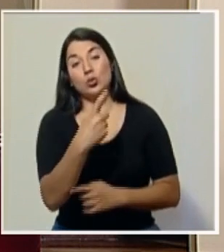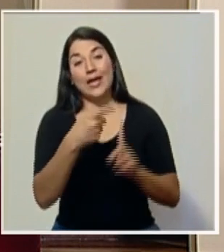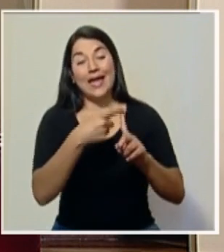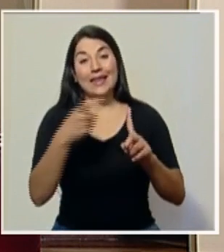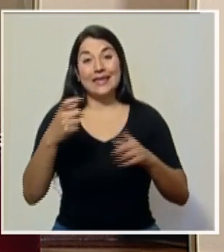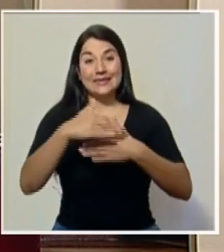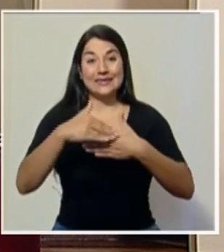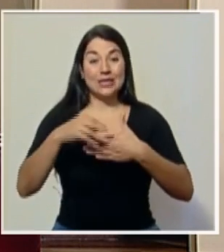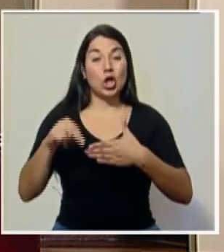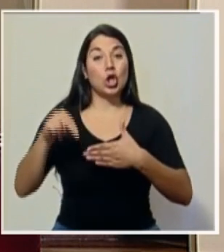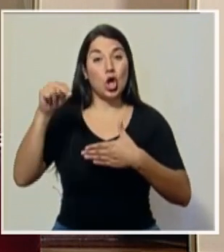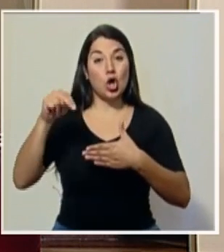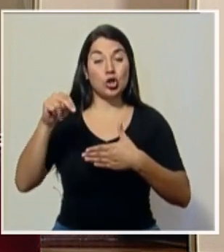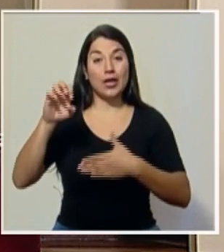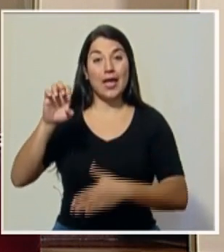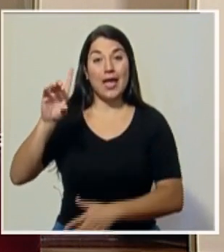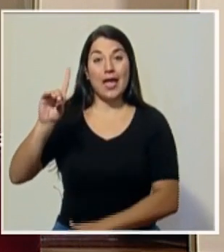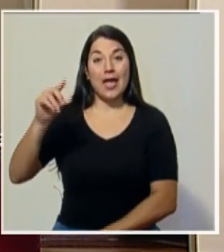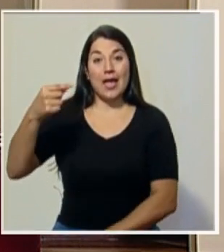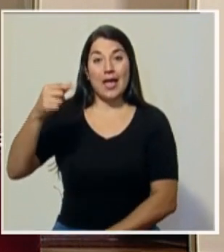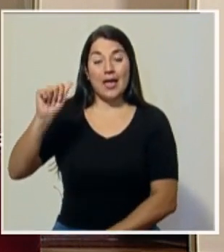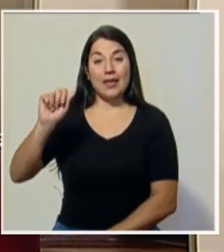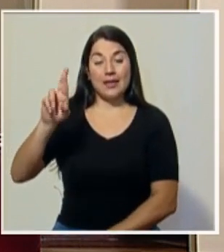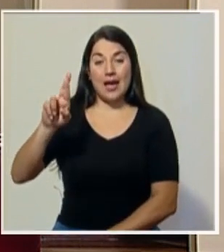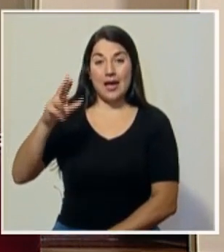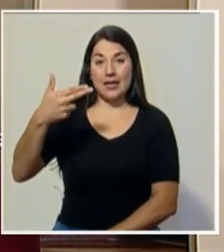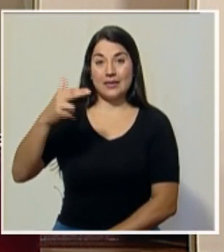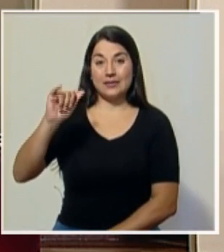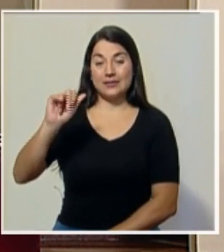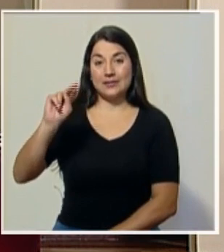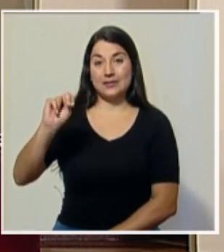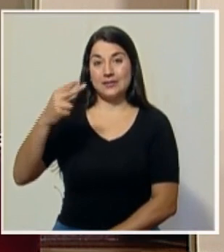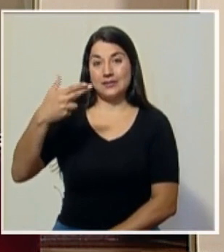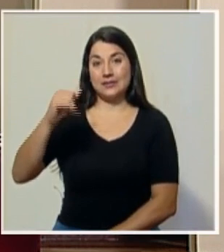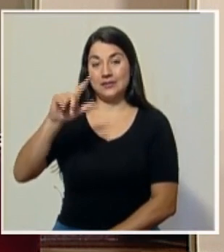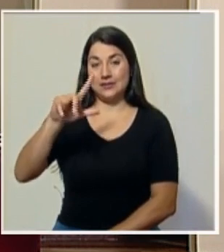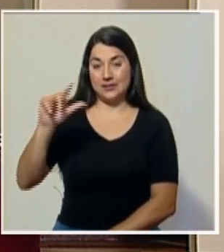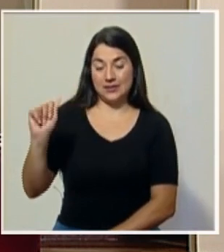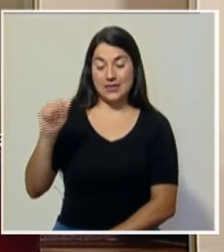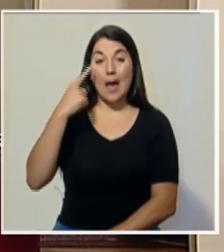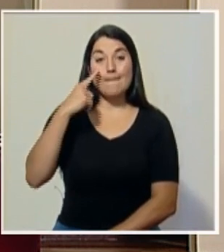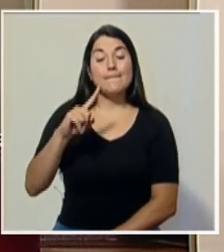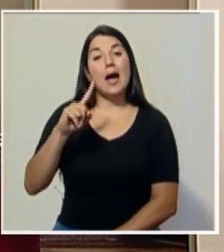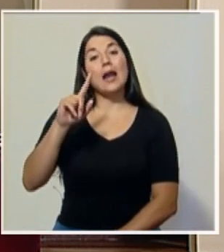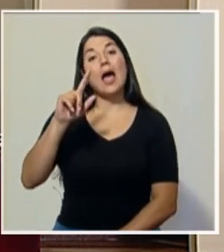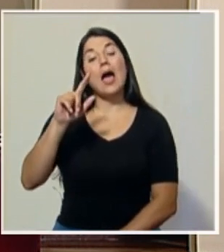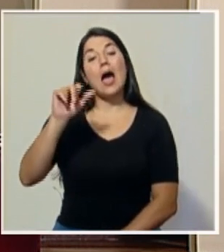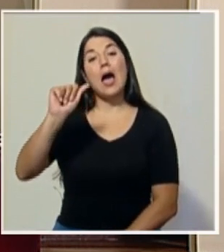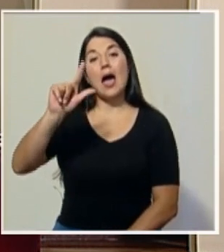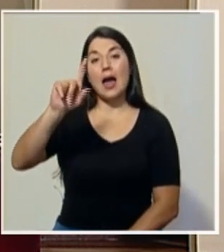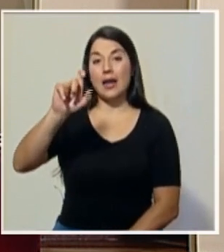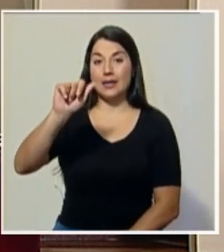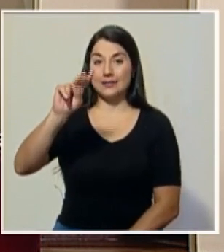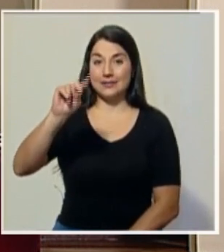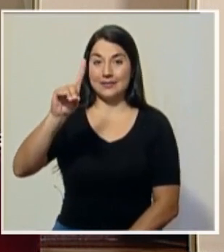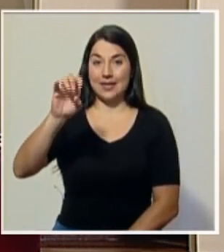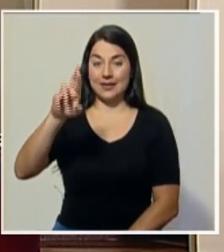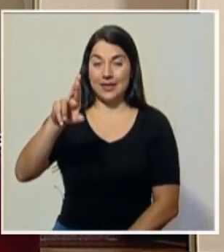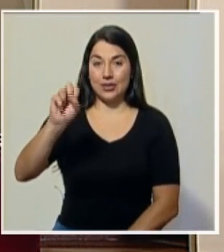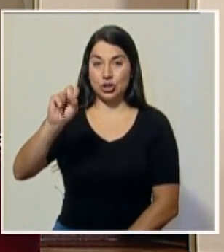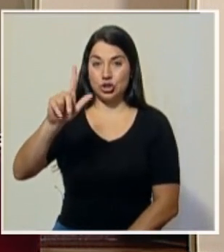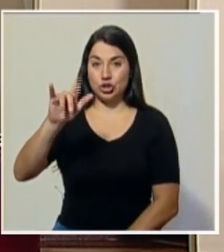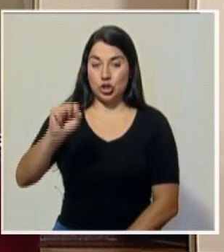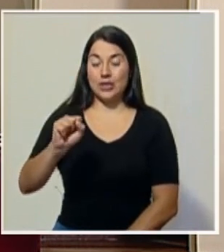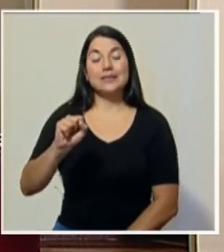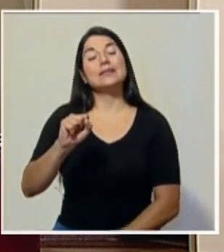zona norte por parte de Edgar Chinchilla, de Noticias Edgar Chinchilla, para don Alexander Solís de la Comisión Nacional de